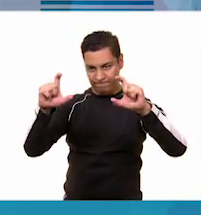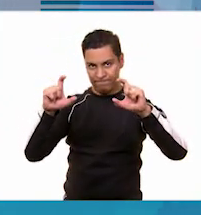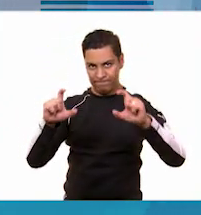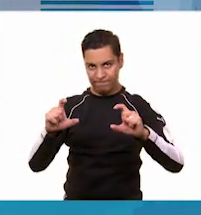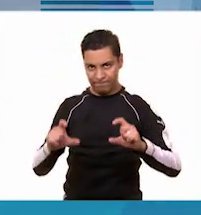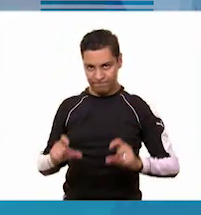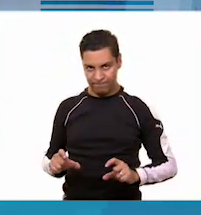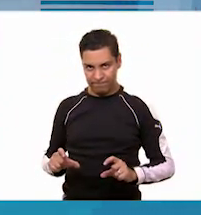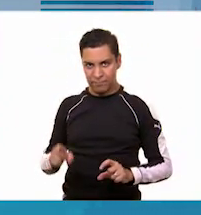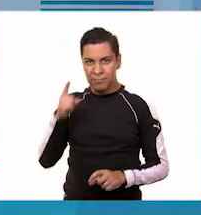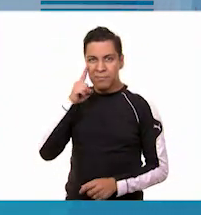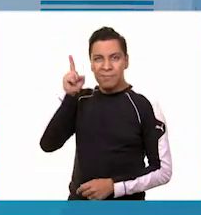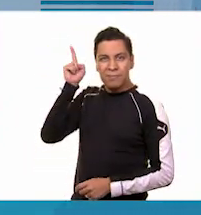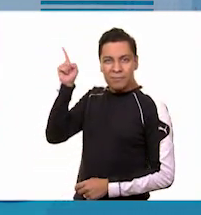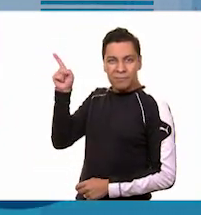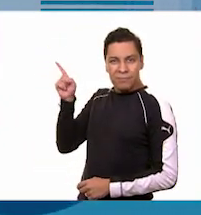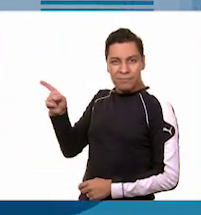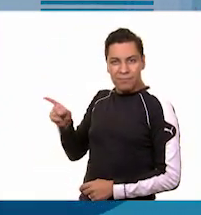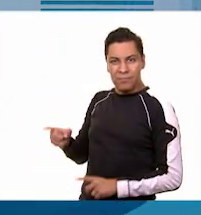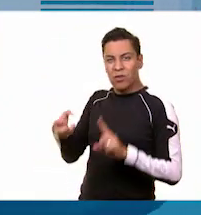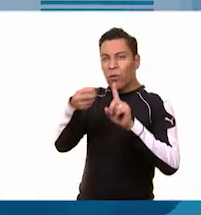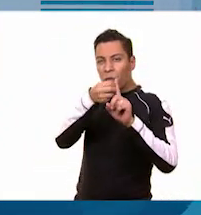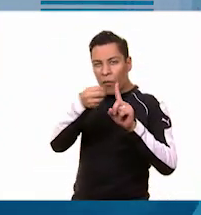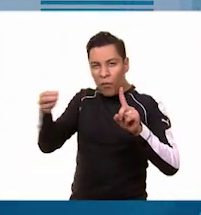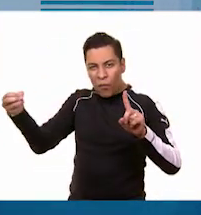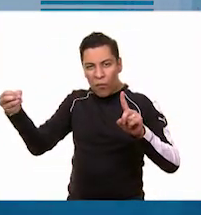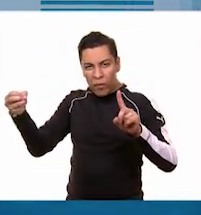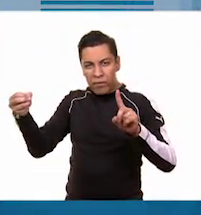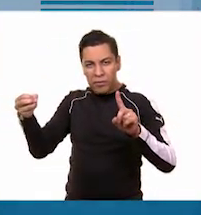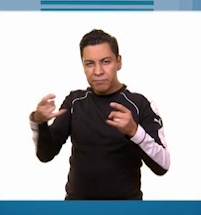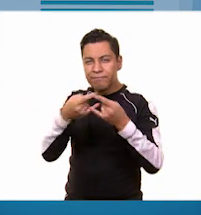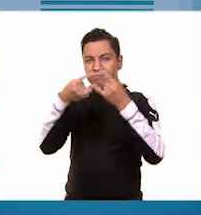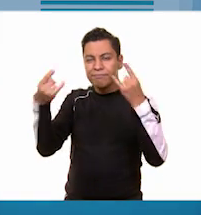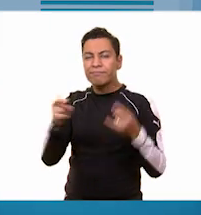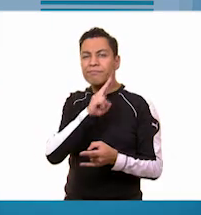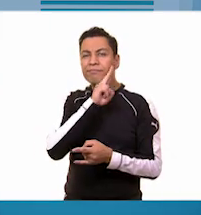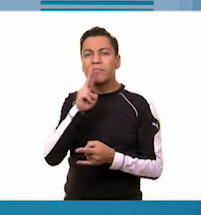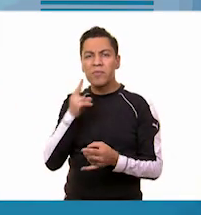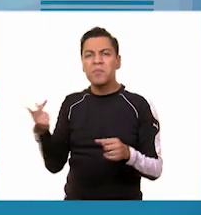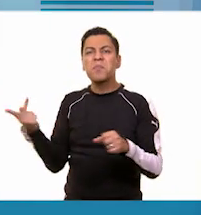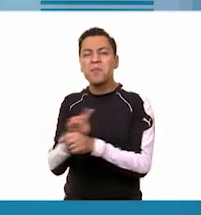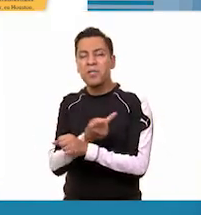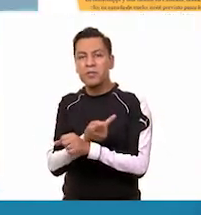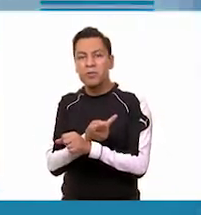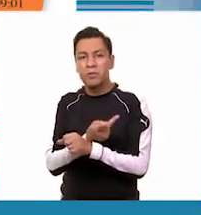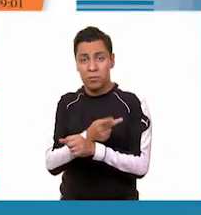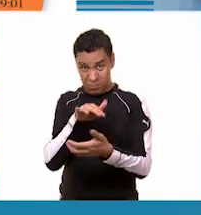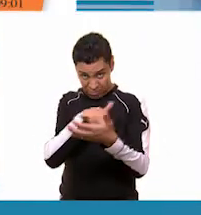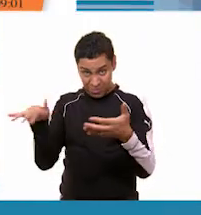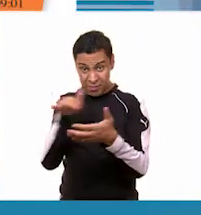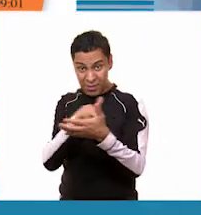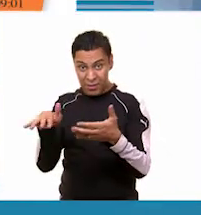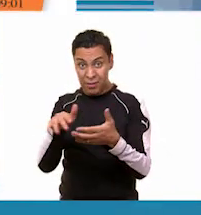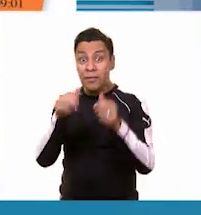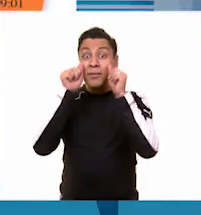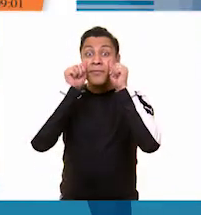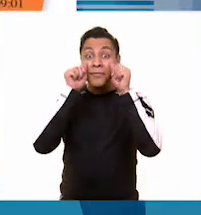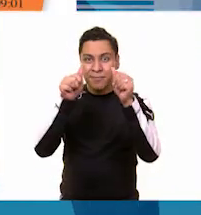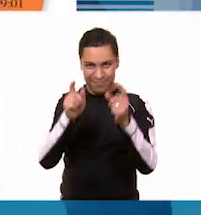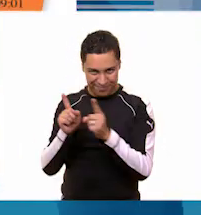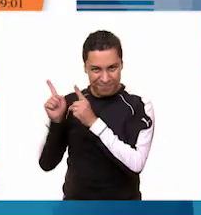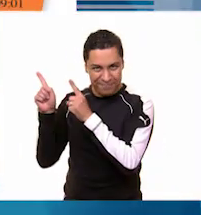posible apreciar con mayor detalle la estructura del texto. ¿Les parece si la leemos? ¿Quién quiere empezar? Mucha atención allá en